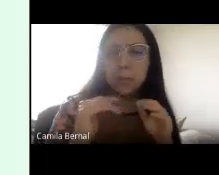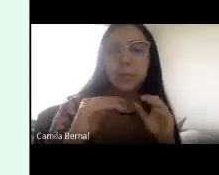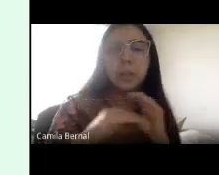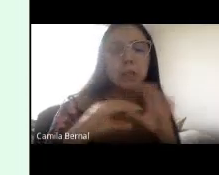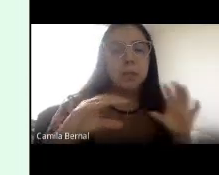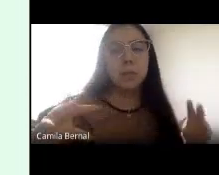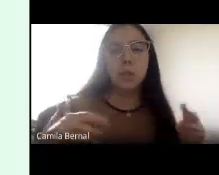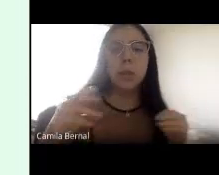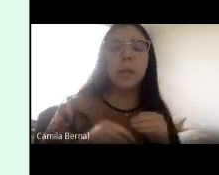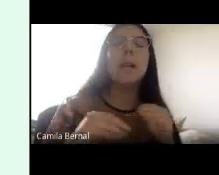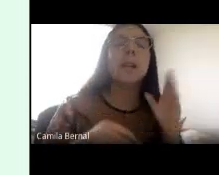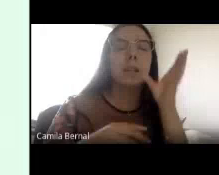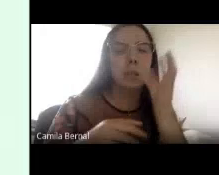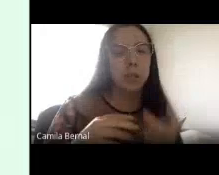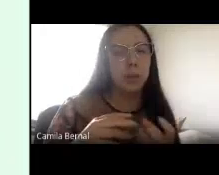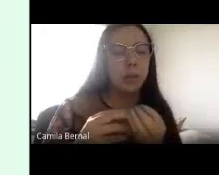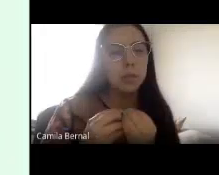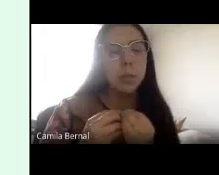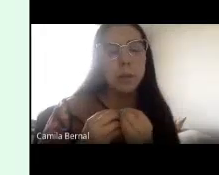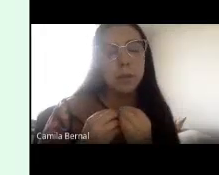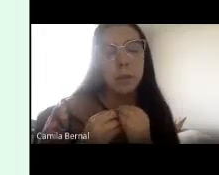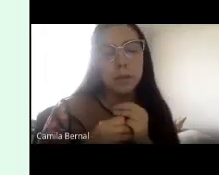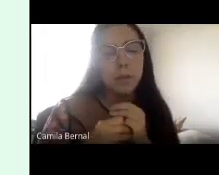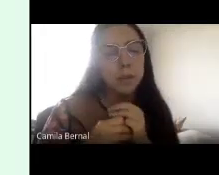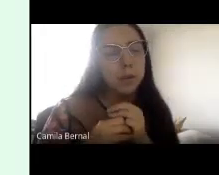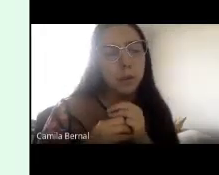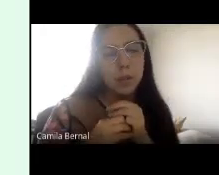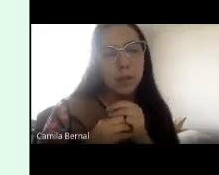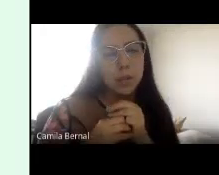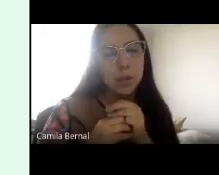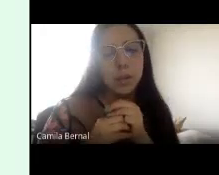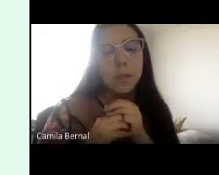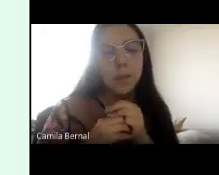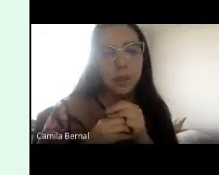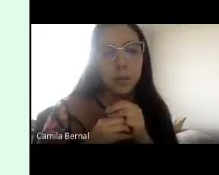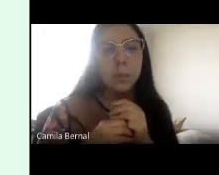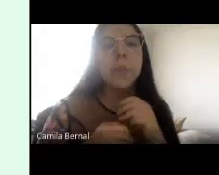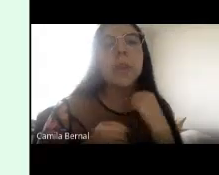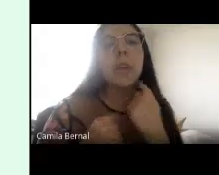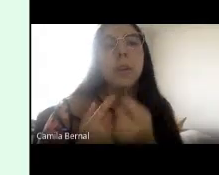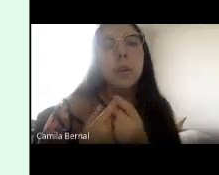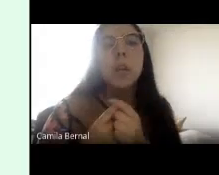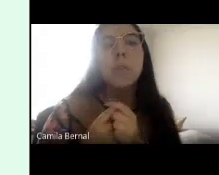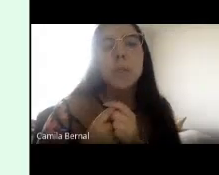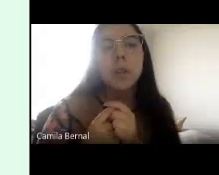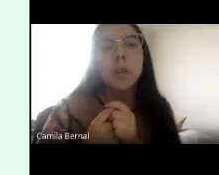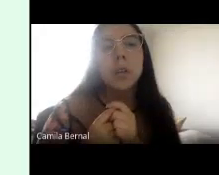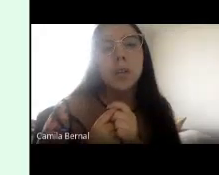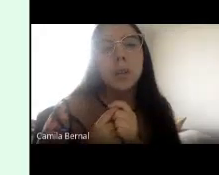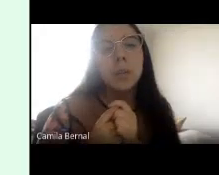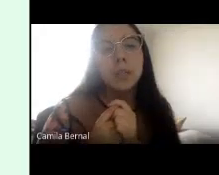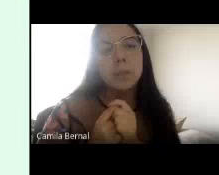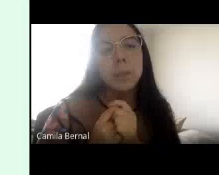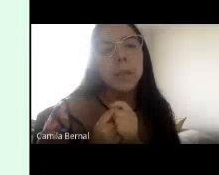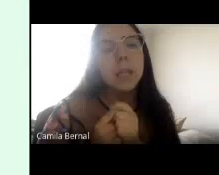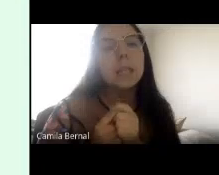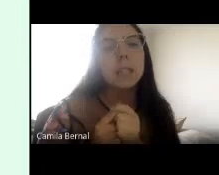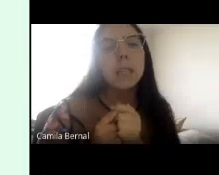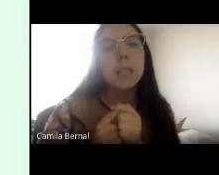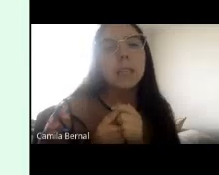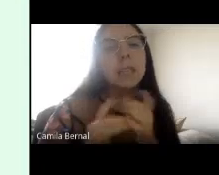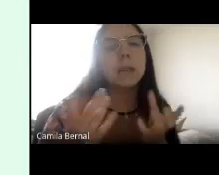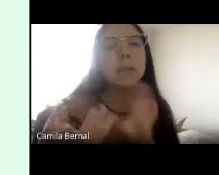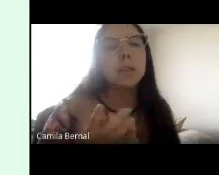centímetros. Las vamos a ubicar en nuestra parte inferior del filtro. Luego vamos a colocar unas